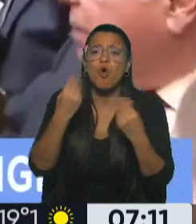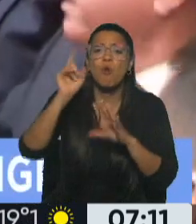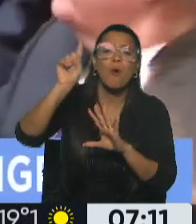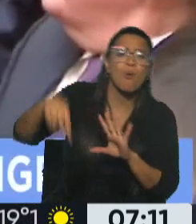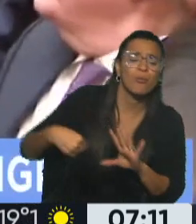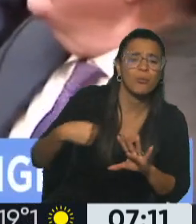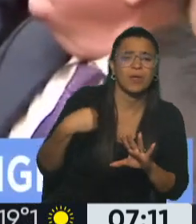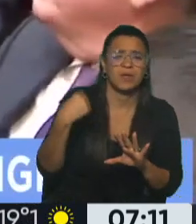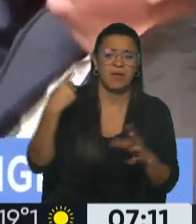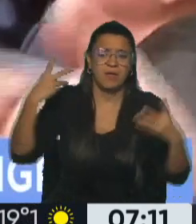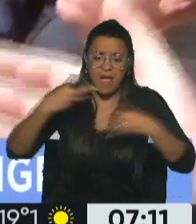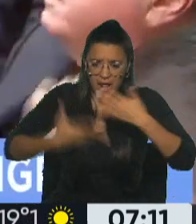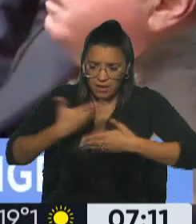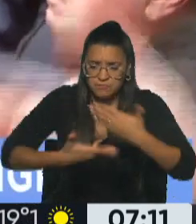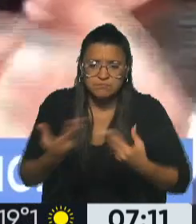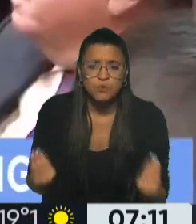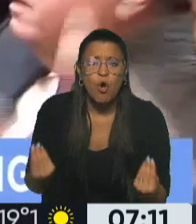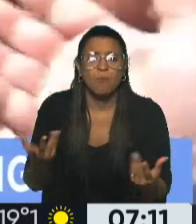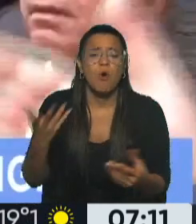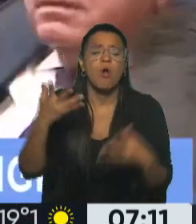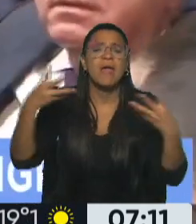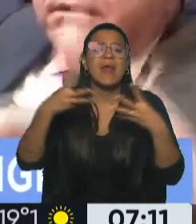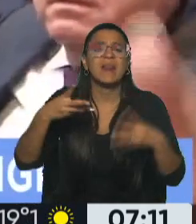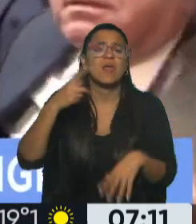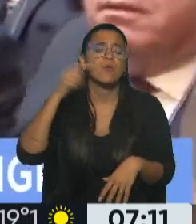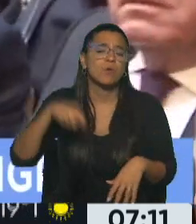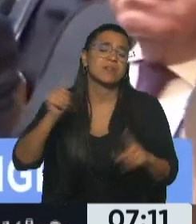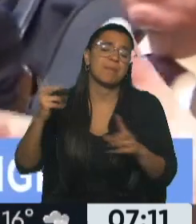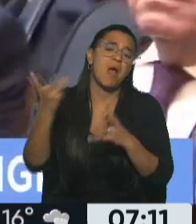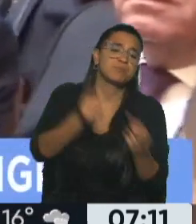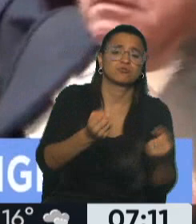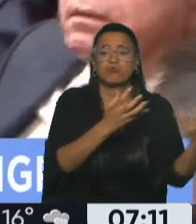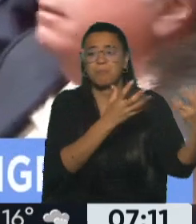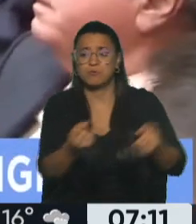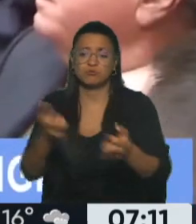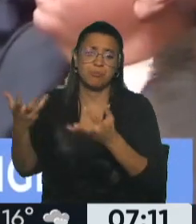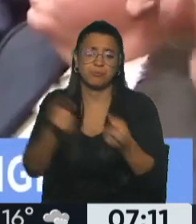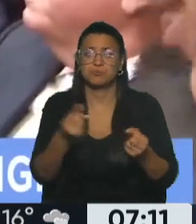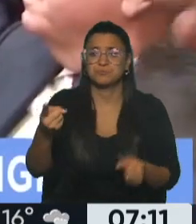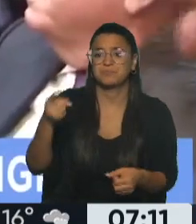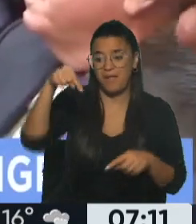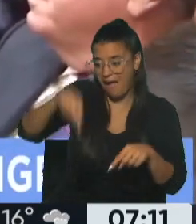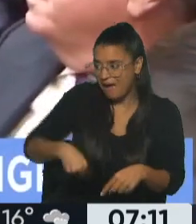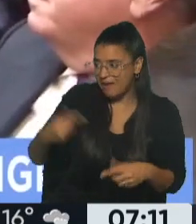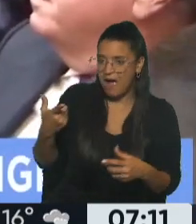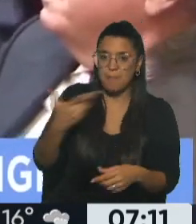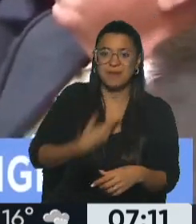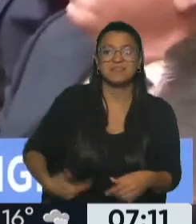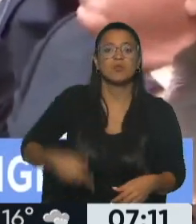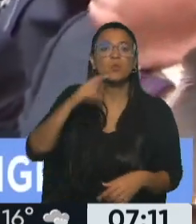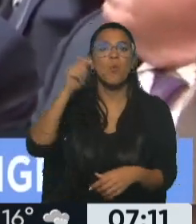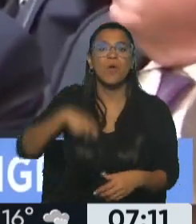eh la guerra en Ucrania principalmente no y Los respaldos Internacionales no que tanto selenski buscó aquí en la Argentina como en los Estados